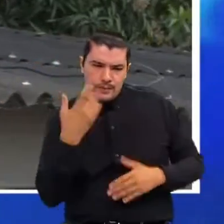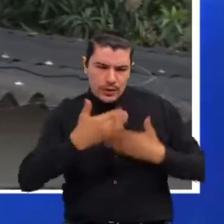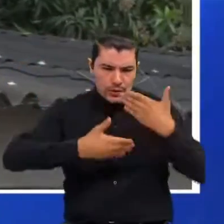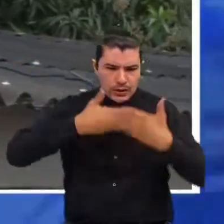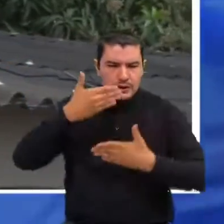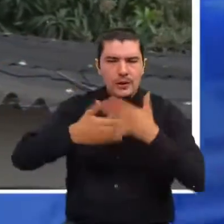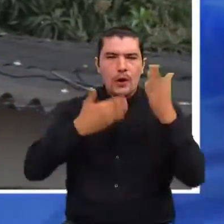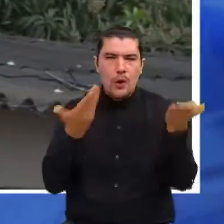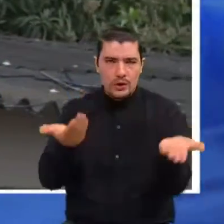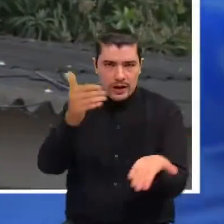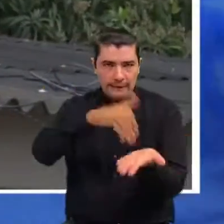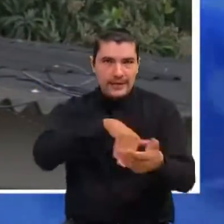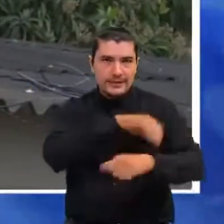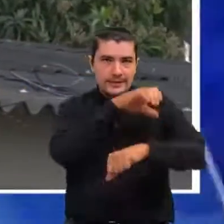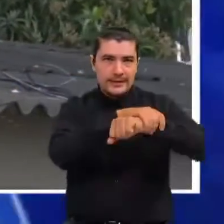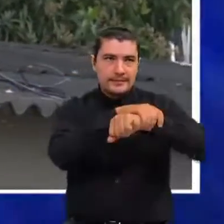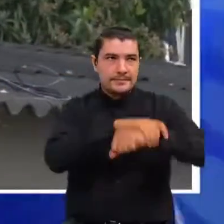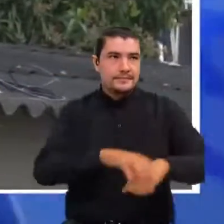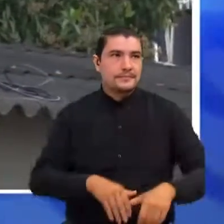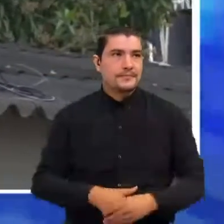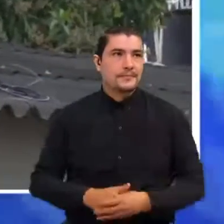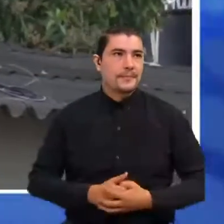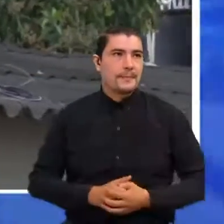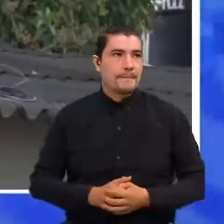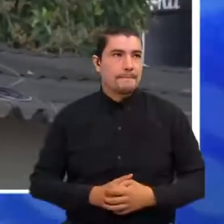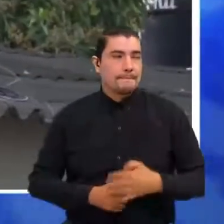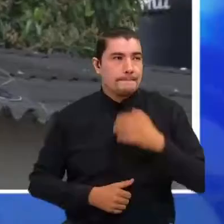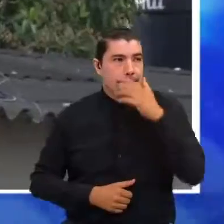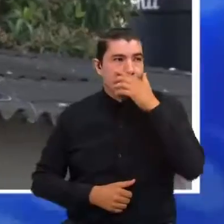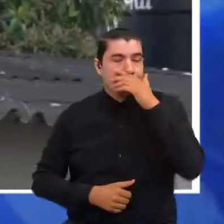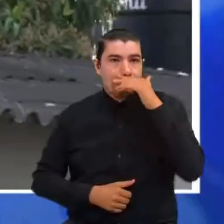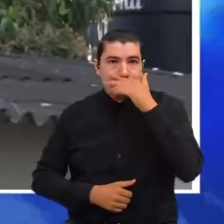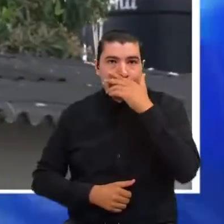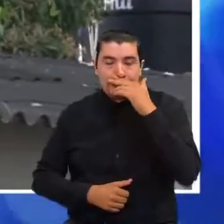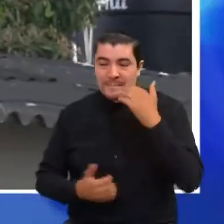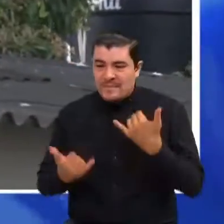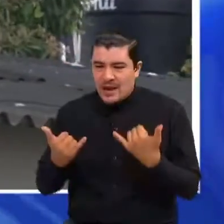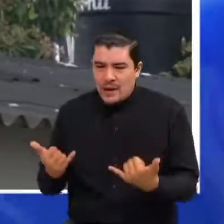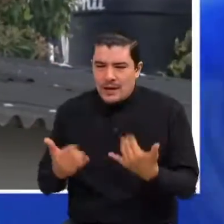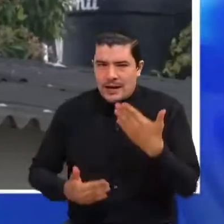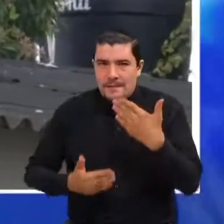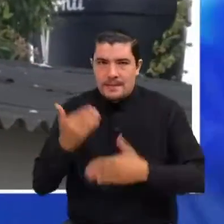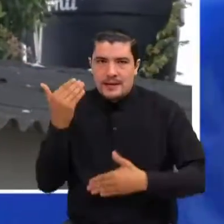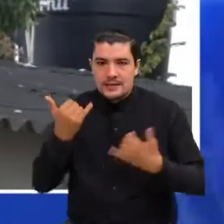para capturarlos nuevamente. La reacción, pues ahorita estamos en la búsqueda de todos estos